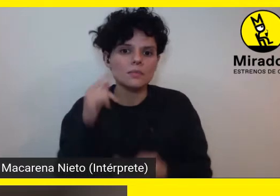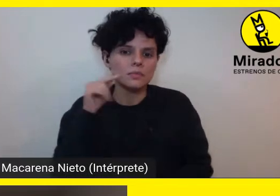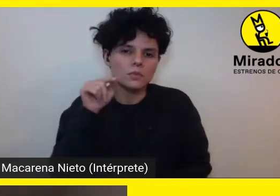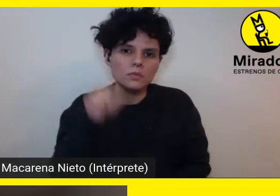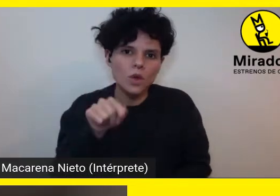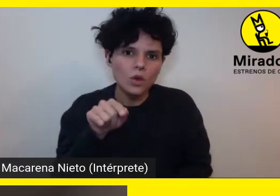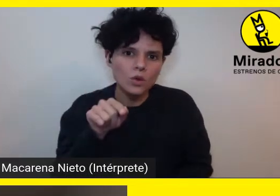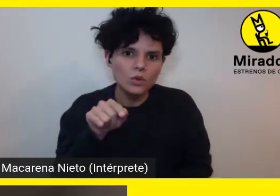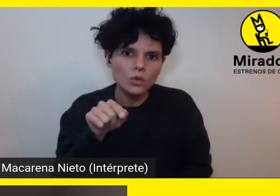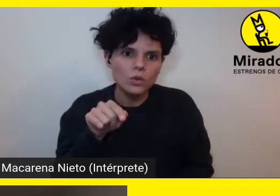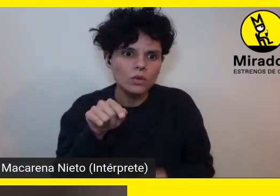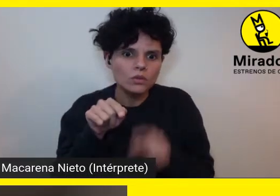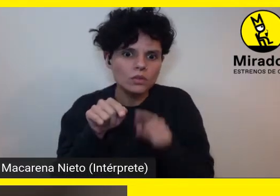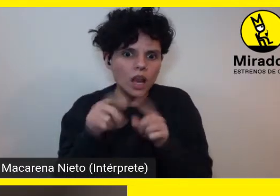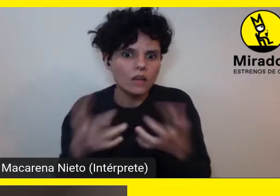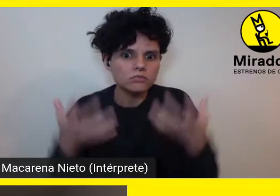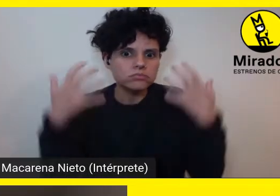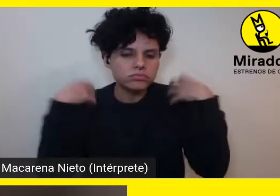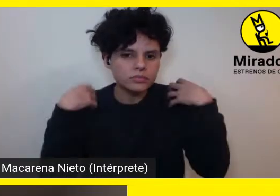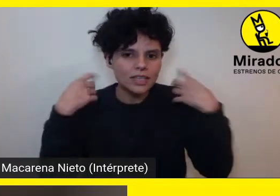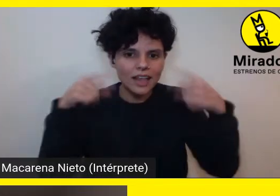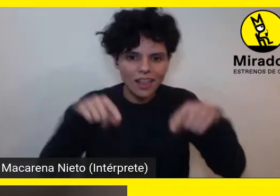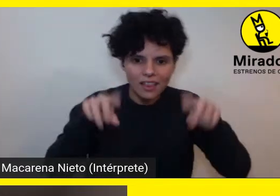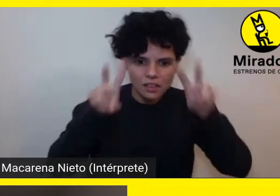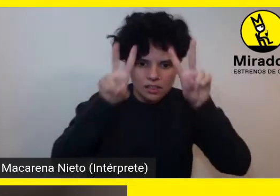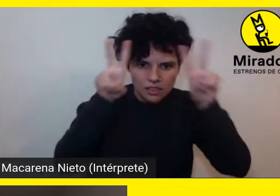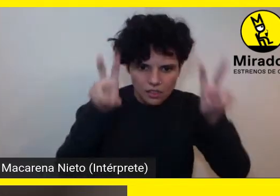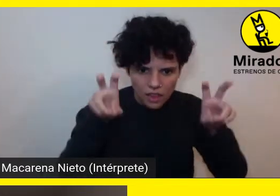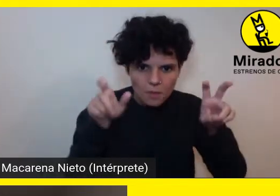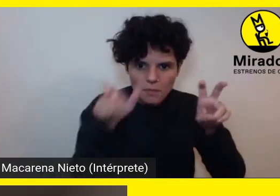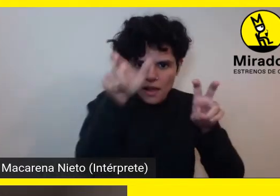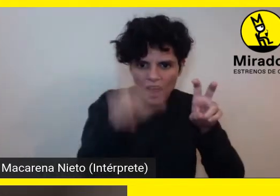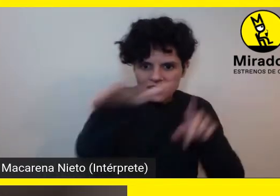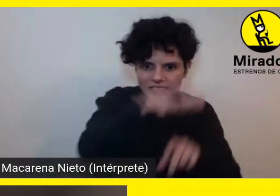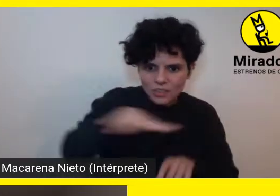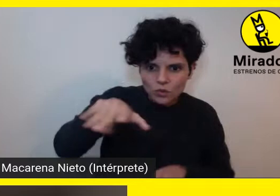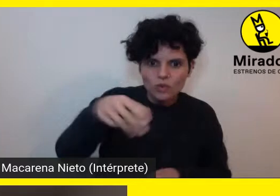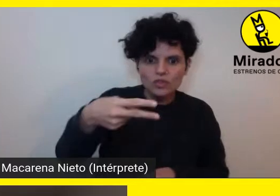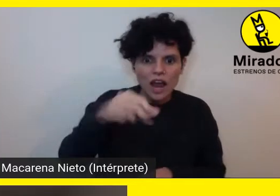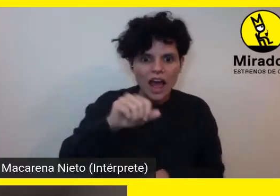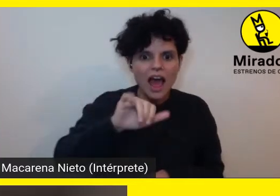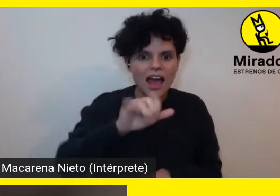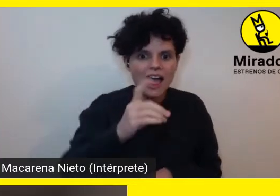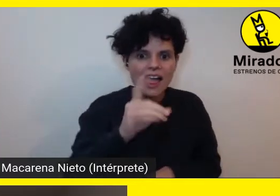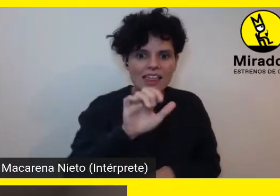de Aidé, lo dio a conocer, generó de alguna manera toda la cadena